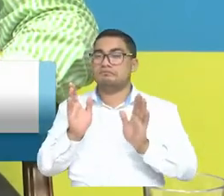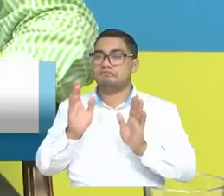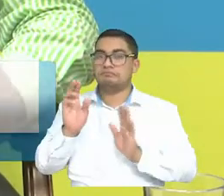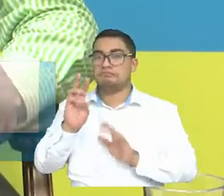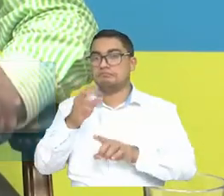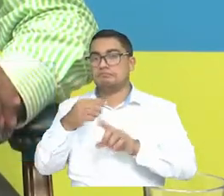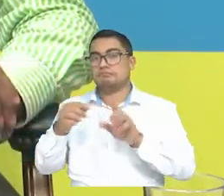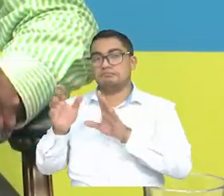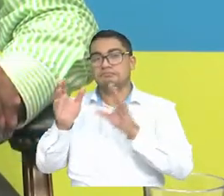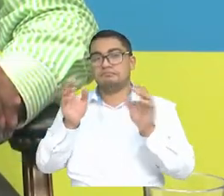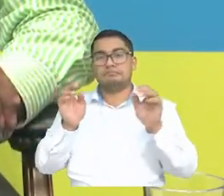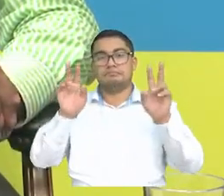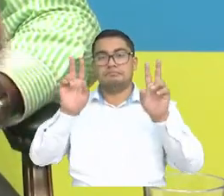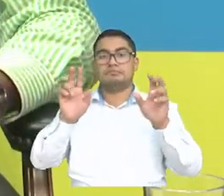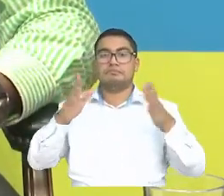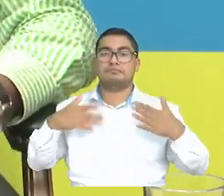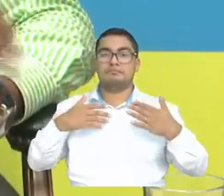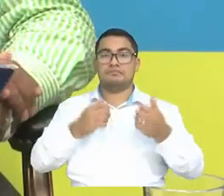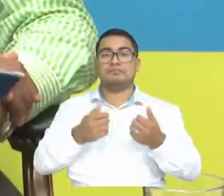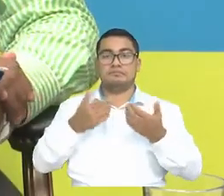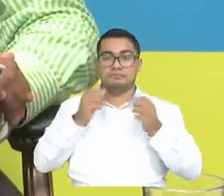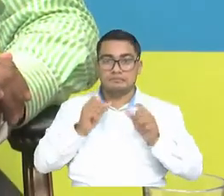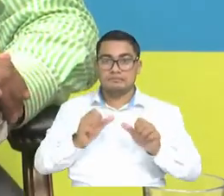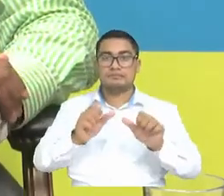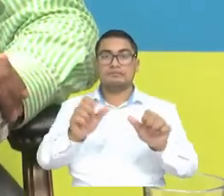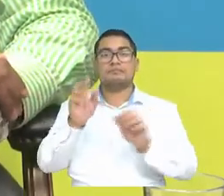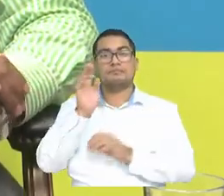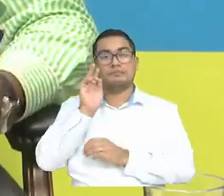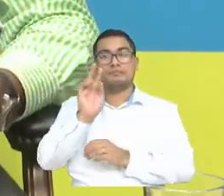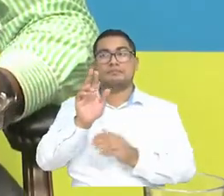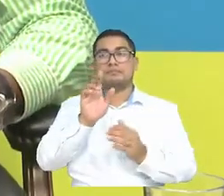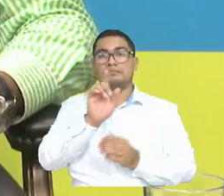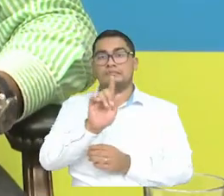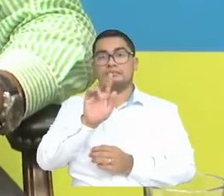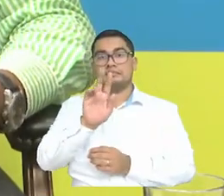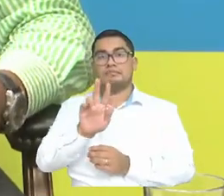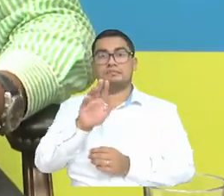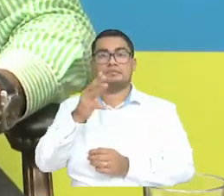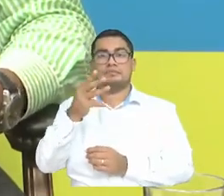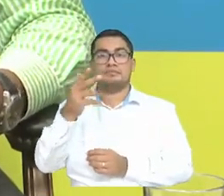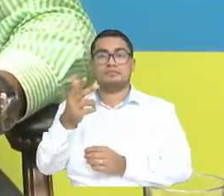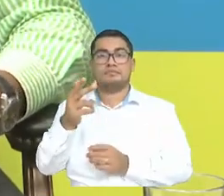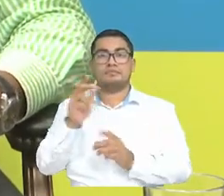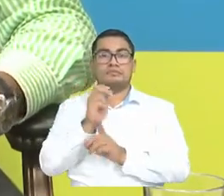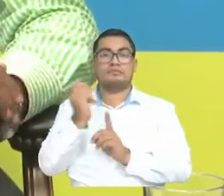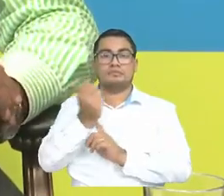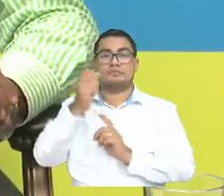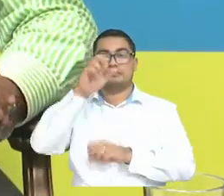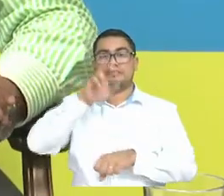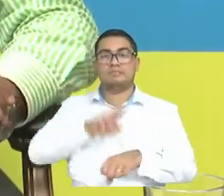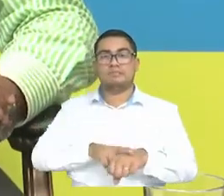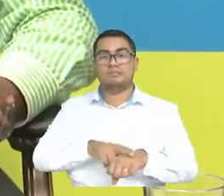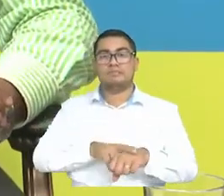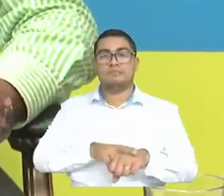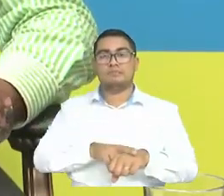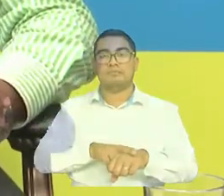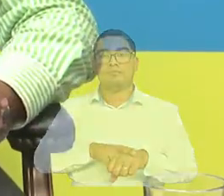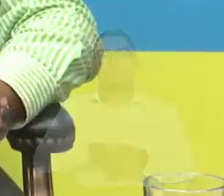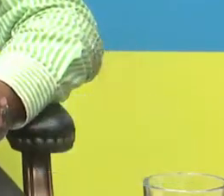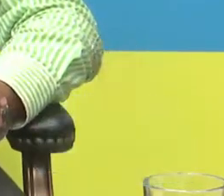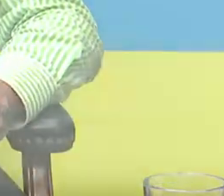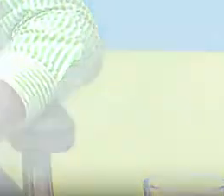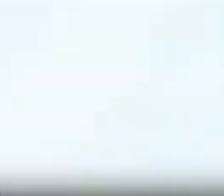conversar sobre temas de salud. Le invito a que continúe en la excelente programación del Canal 98, el canal de la Asamblea Nacional.